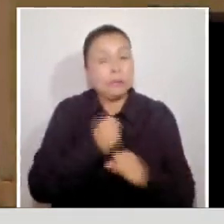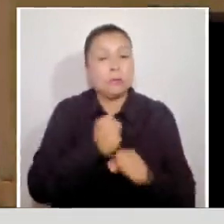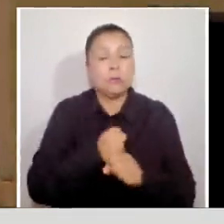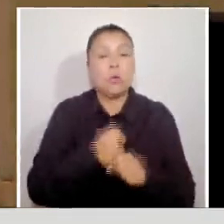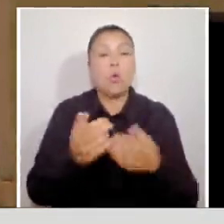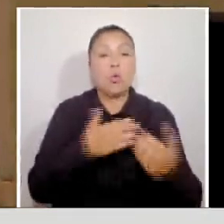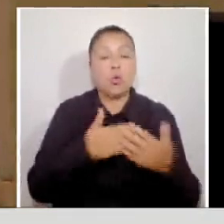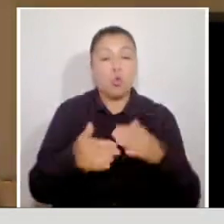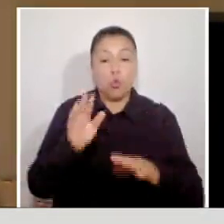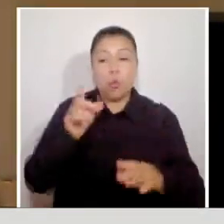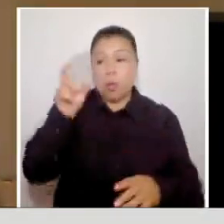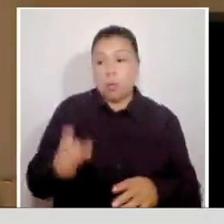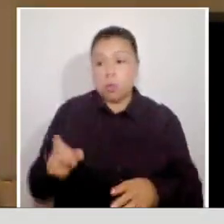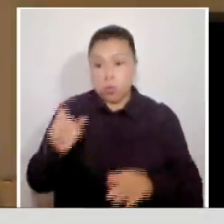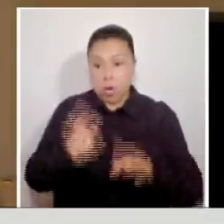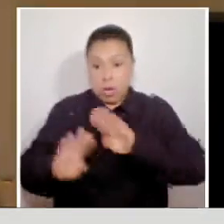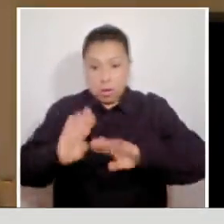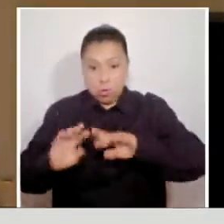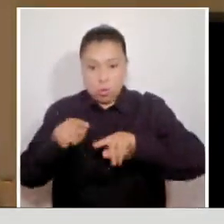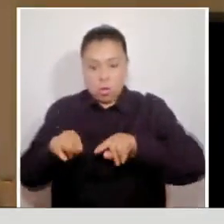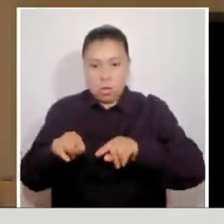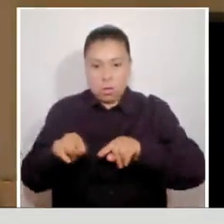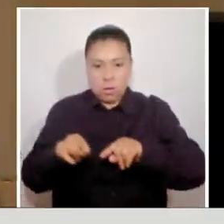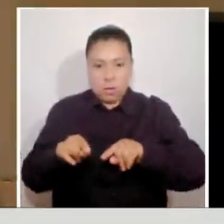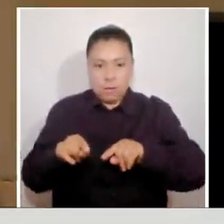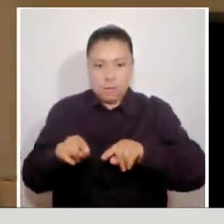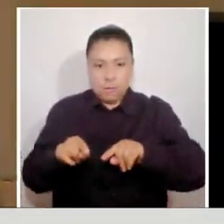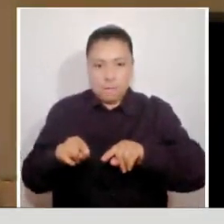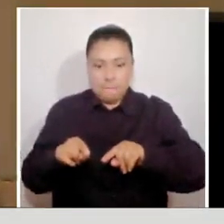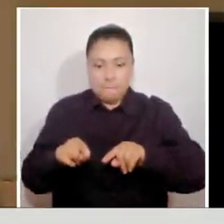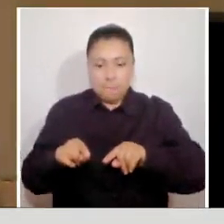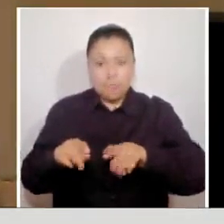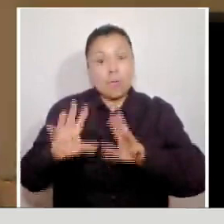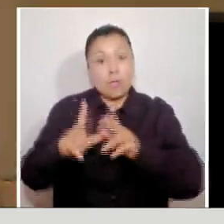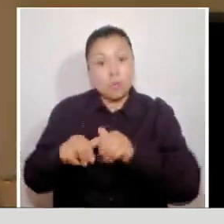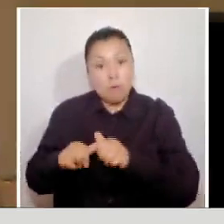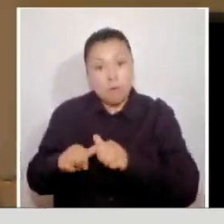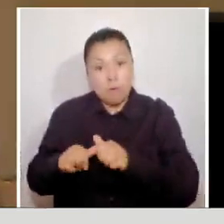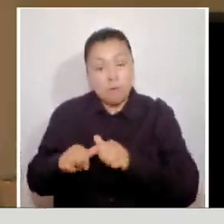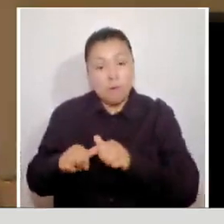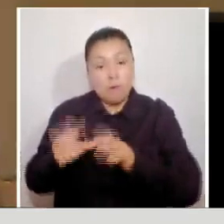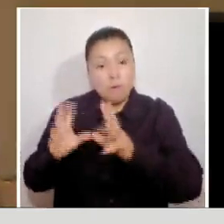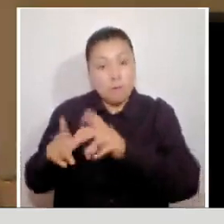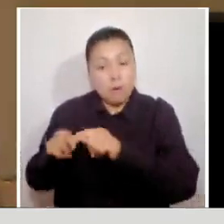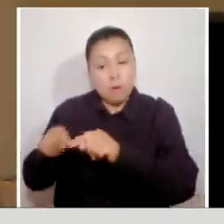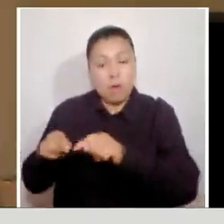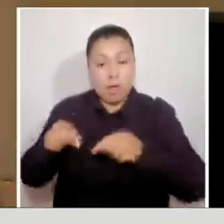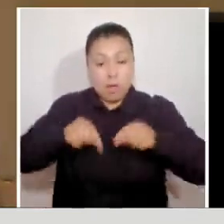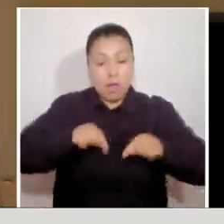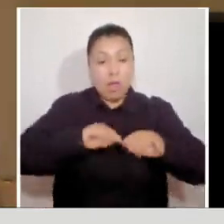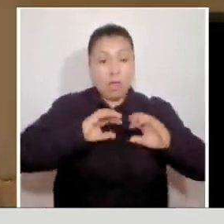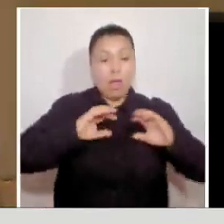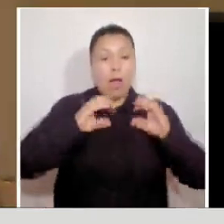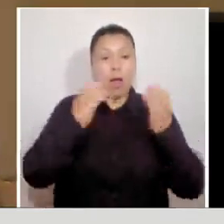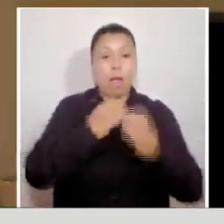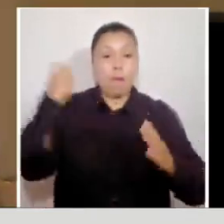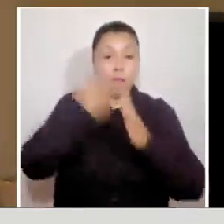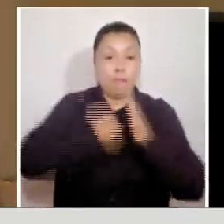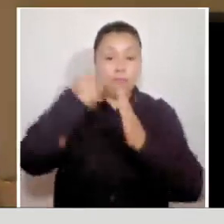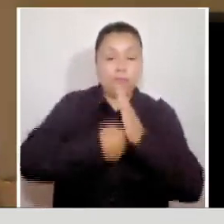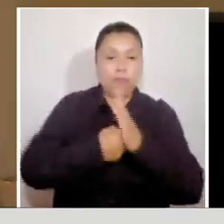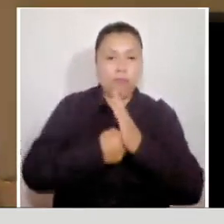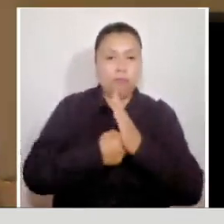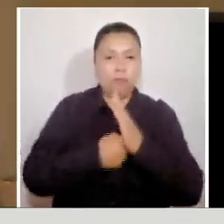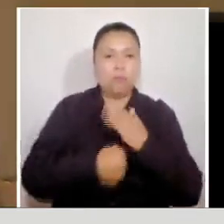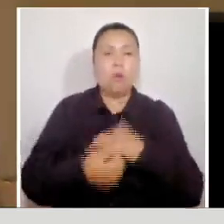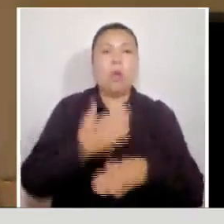cuidadores que están con eh ellos que son familiares y desde esta cámara hemos luchado para que el estipendio también de los